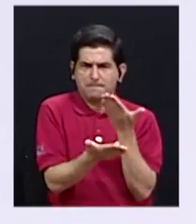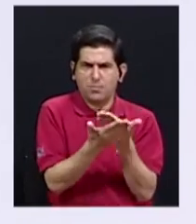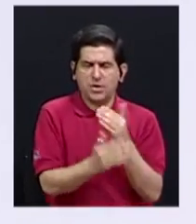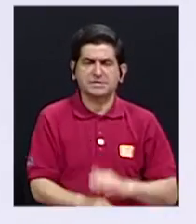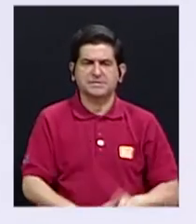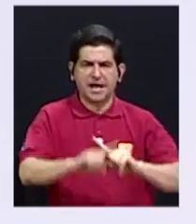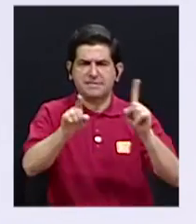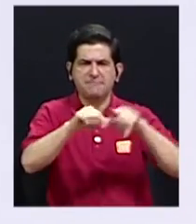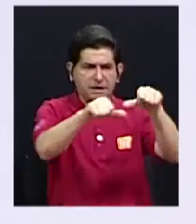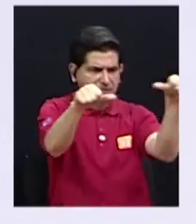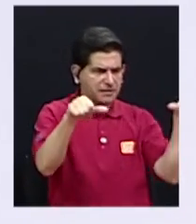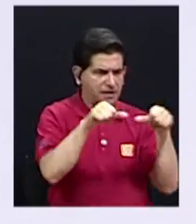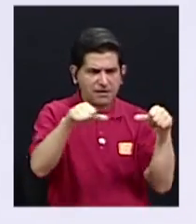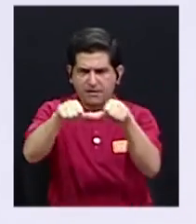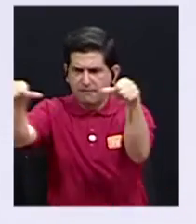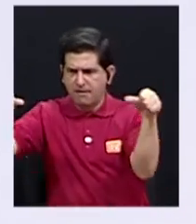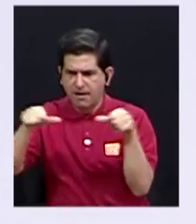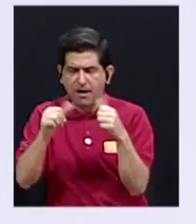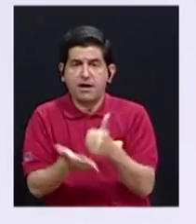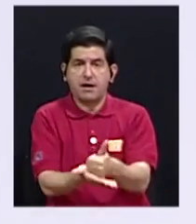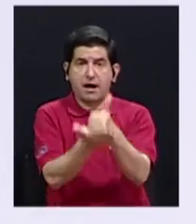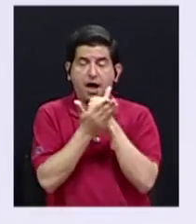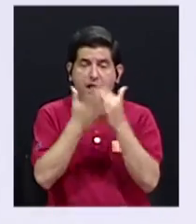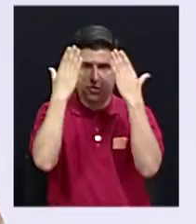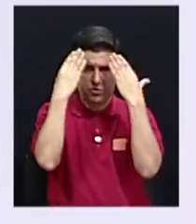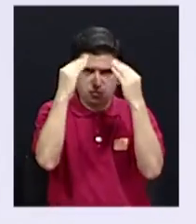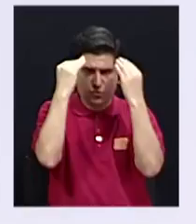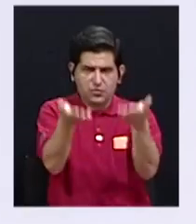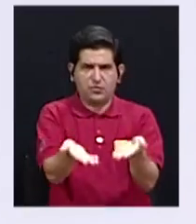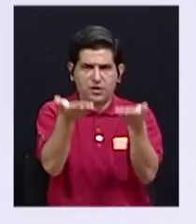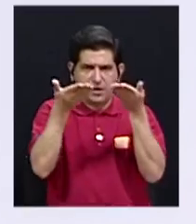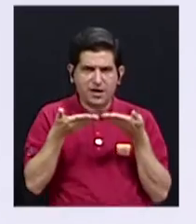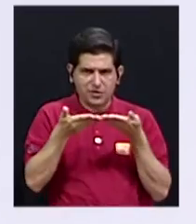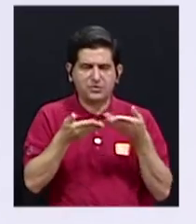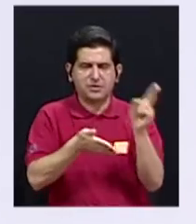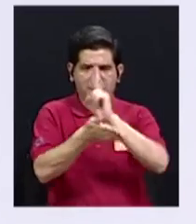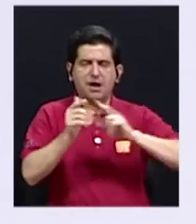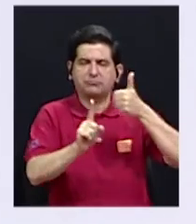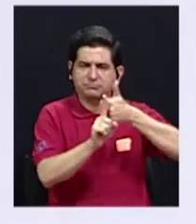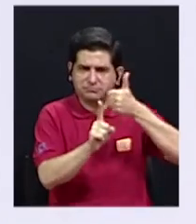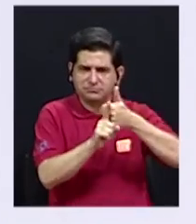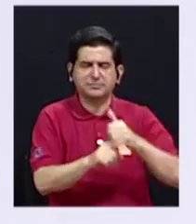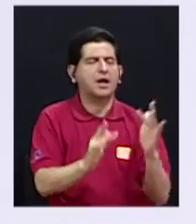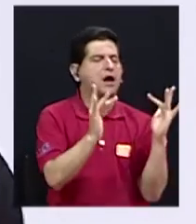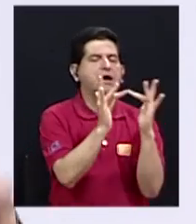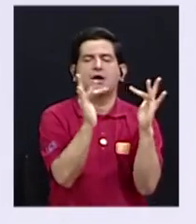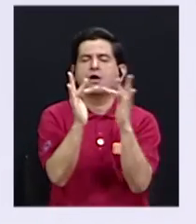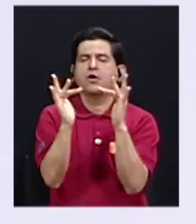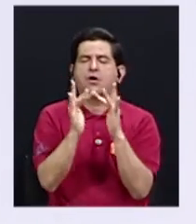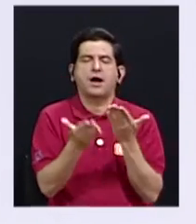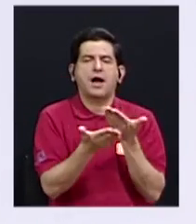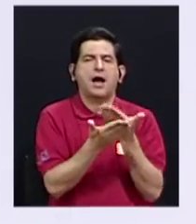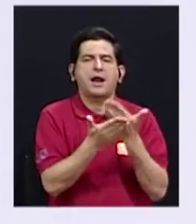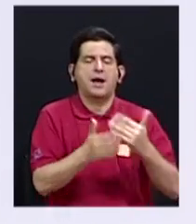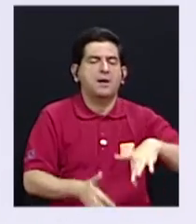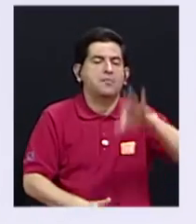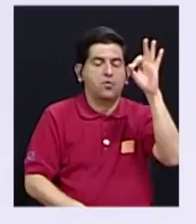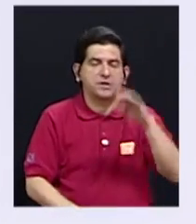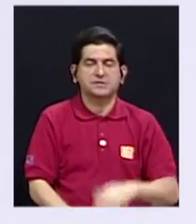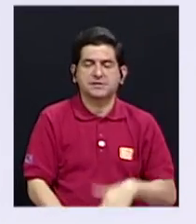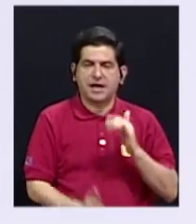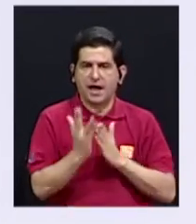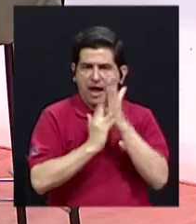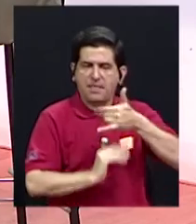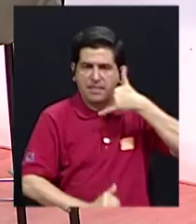por disciplina y con ayuda de información que nos proporcionan las mismas universidades contactamos a la muestra seleccionada de manera